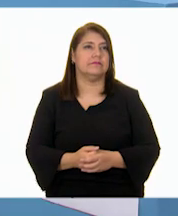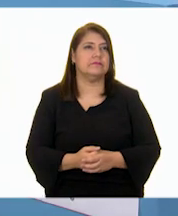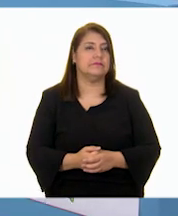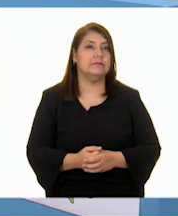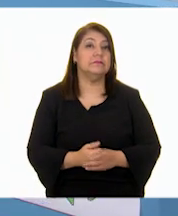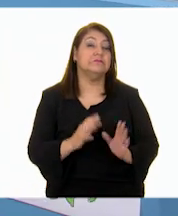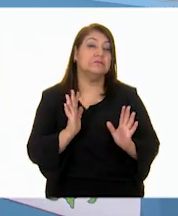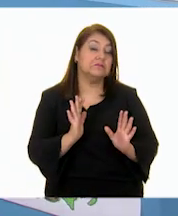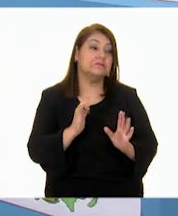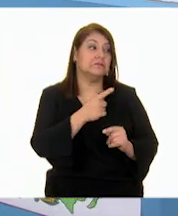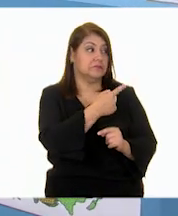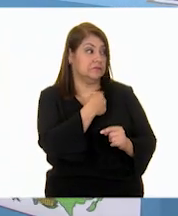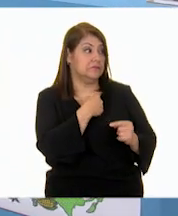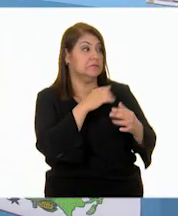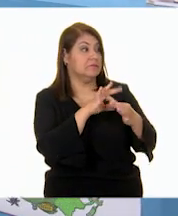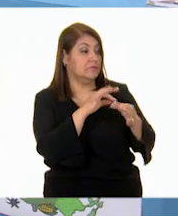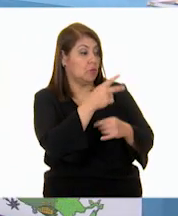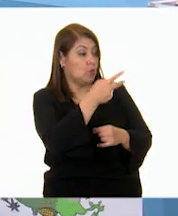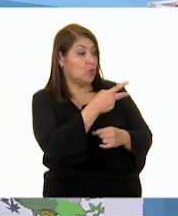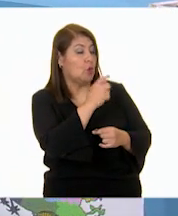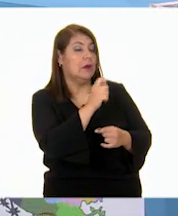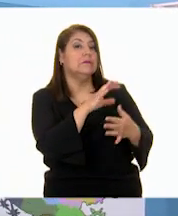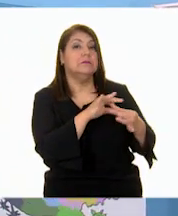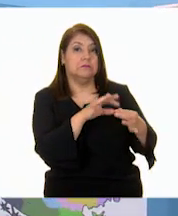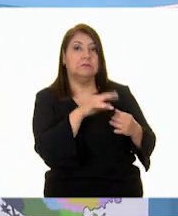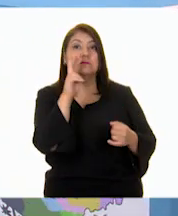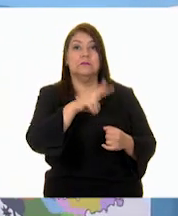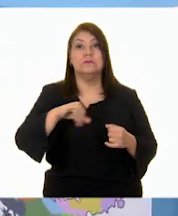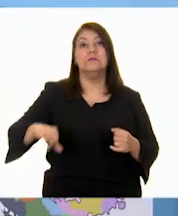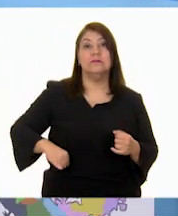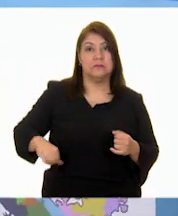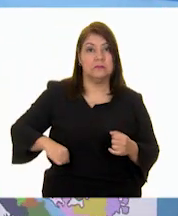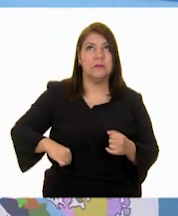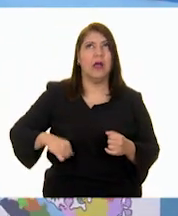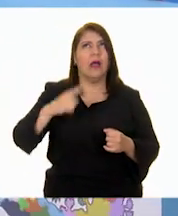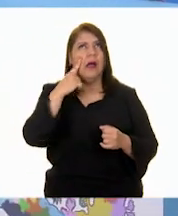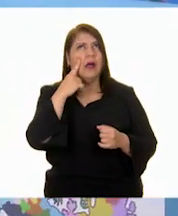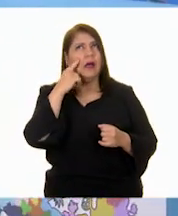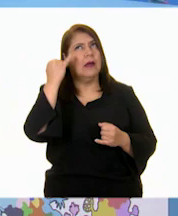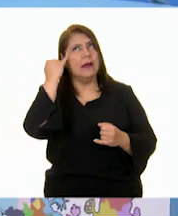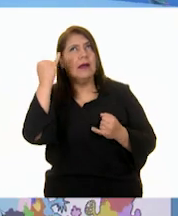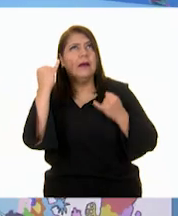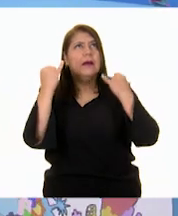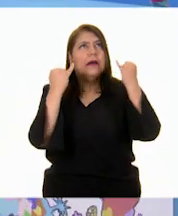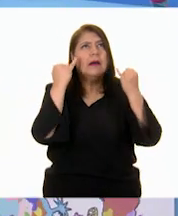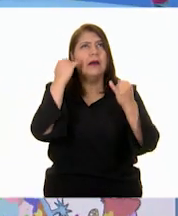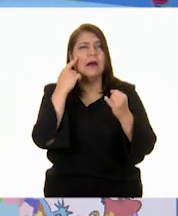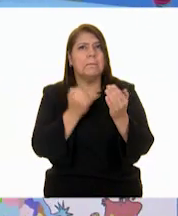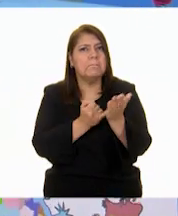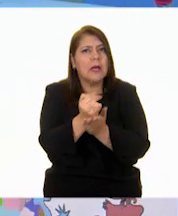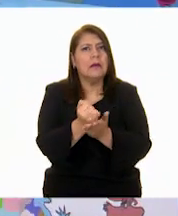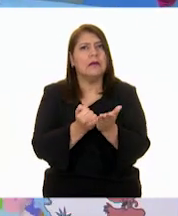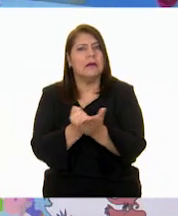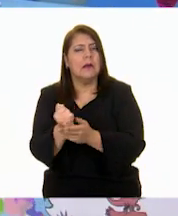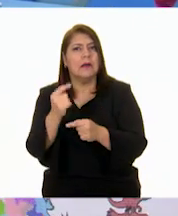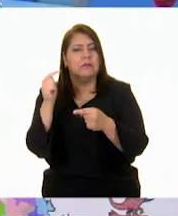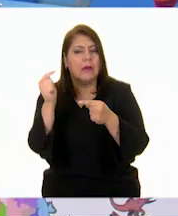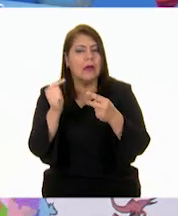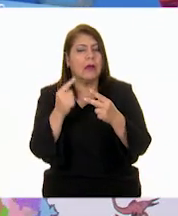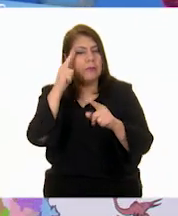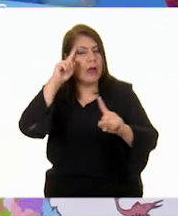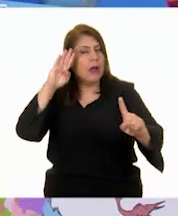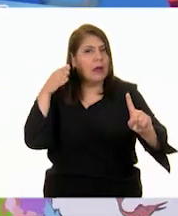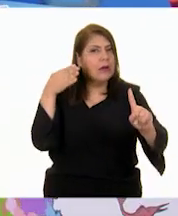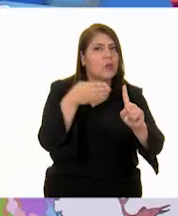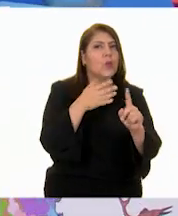me han contado, me parece muy interesante cómo fueron tomando decisiones que les permitieran cumplir con su propósito